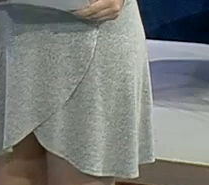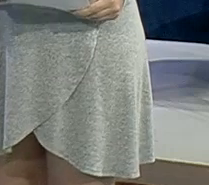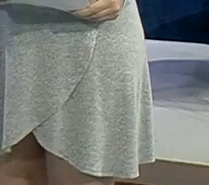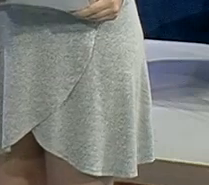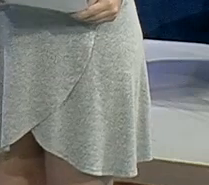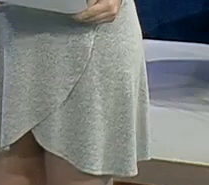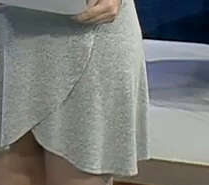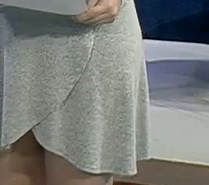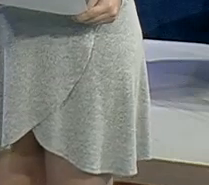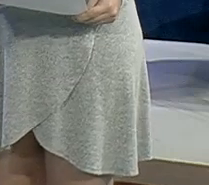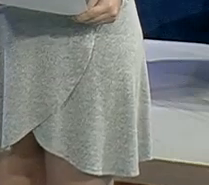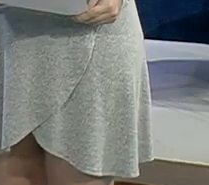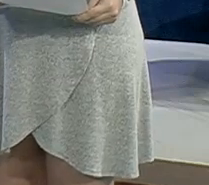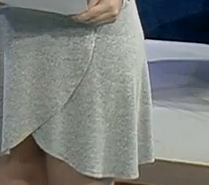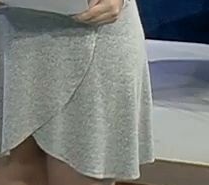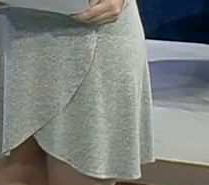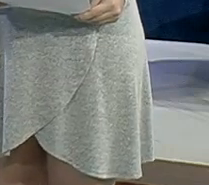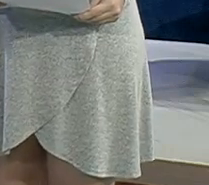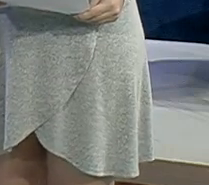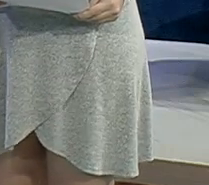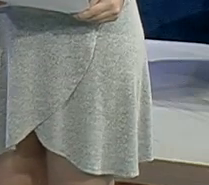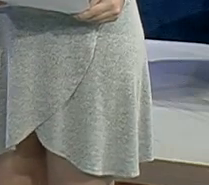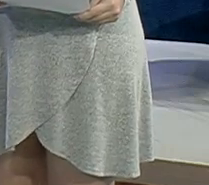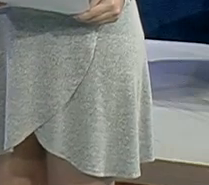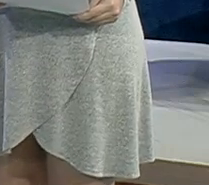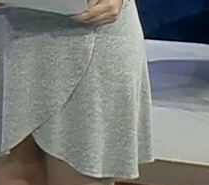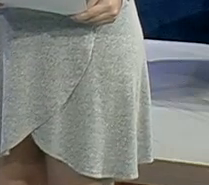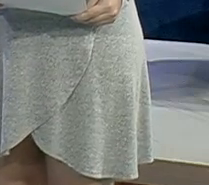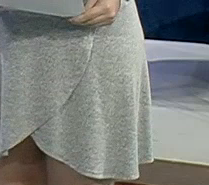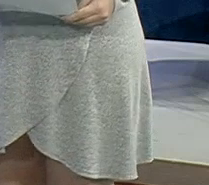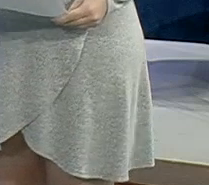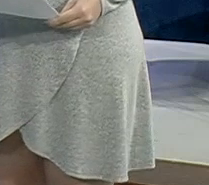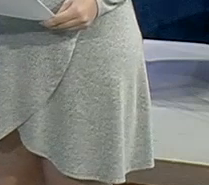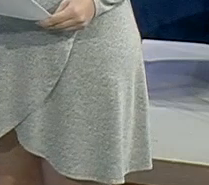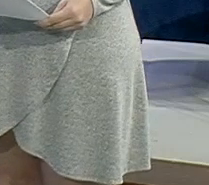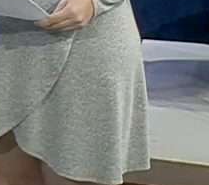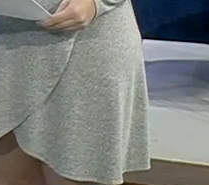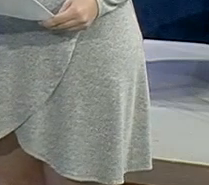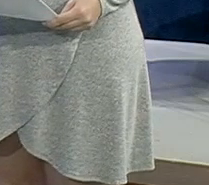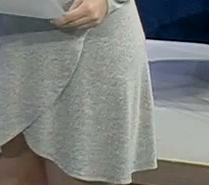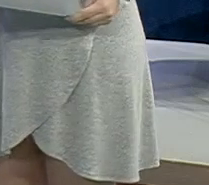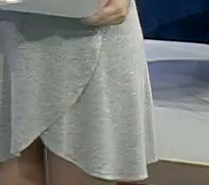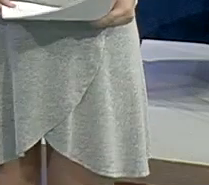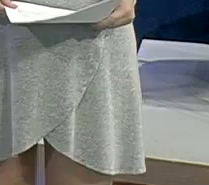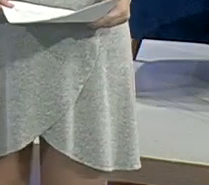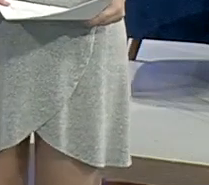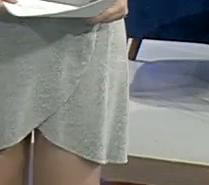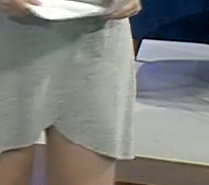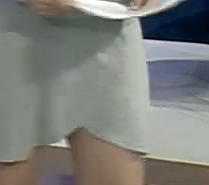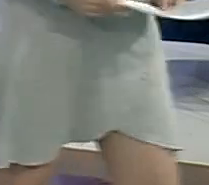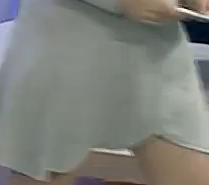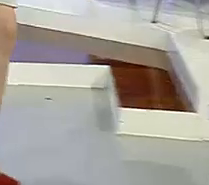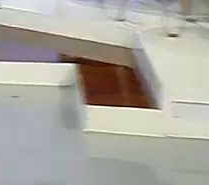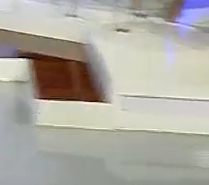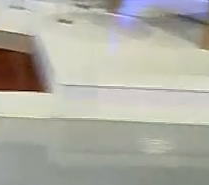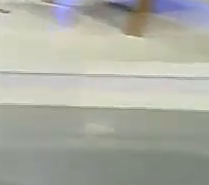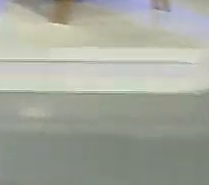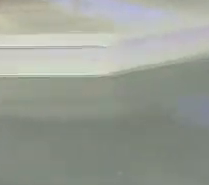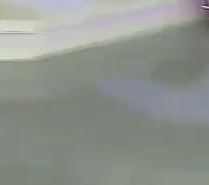a transmitirle toda la información que ustedes necesiten para el día de hoy. ¿Qué te parece si vamos de inmediato con los titulares de hoy?